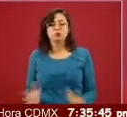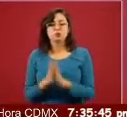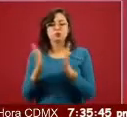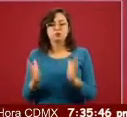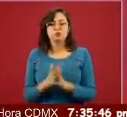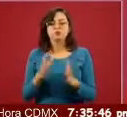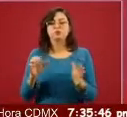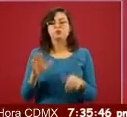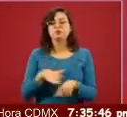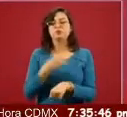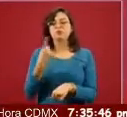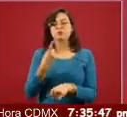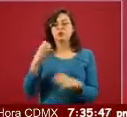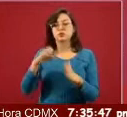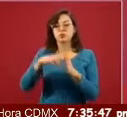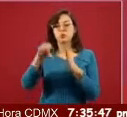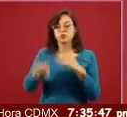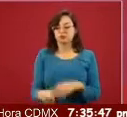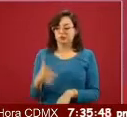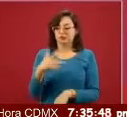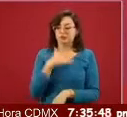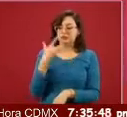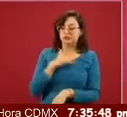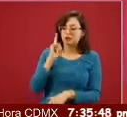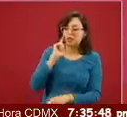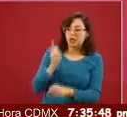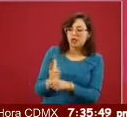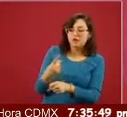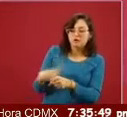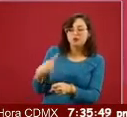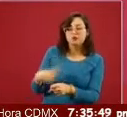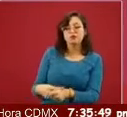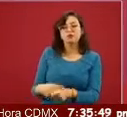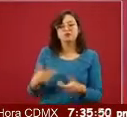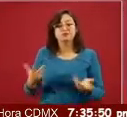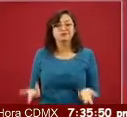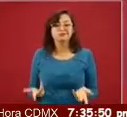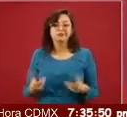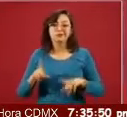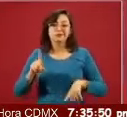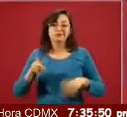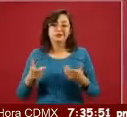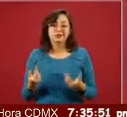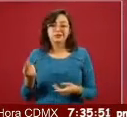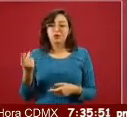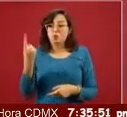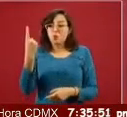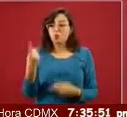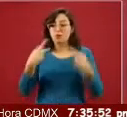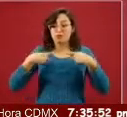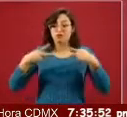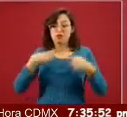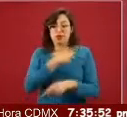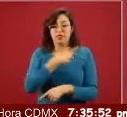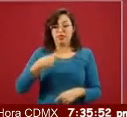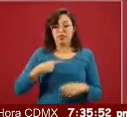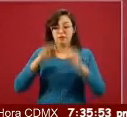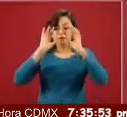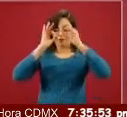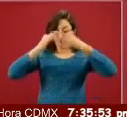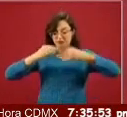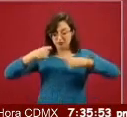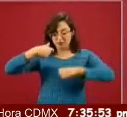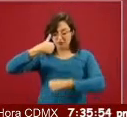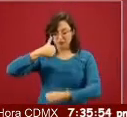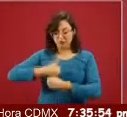la detección de síntomas depende de que la persona esté atenta a los síntomas. Y a su vez, por eso es importantísimo que